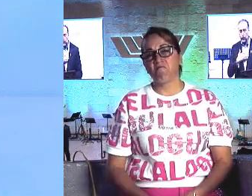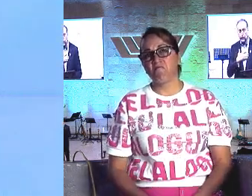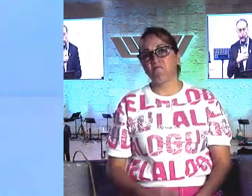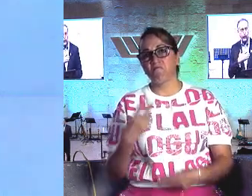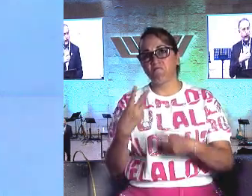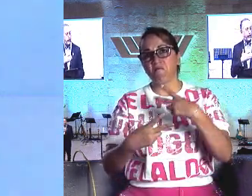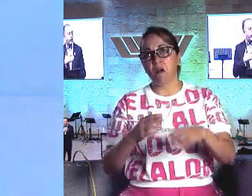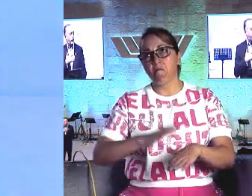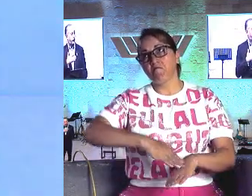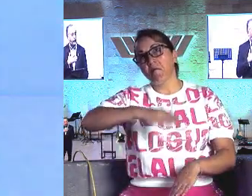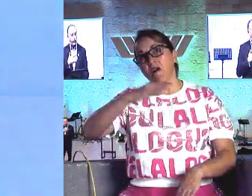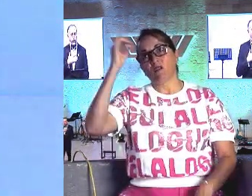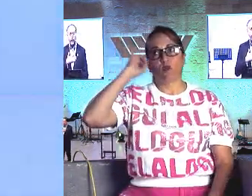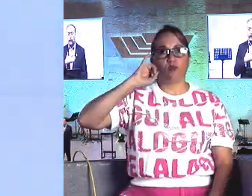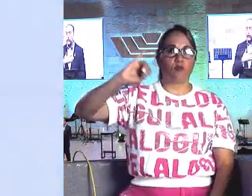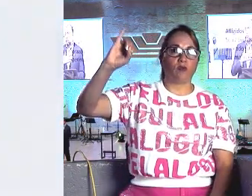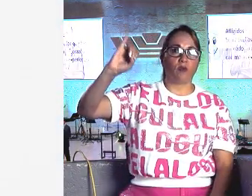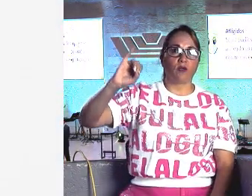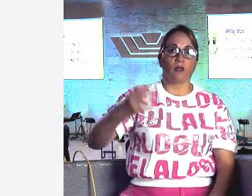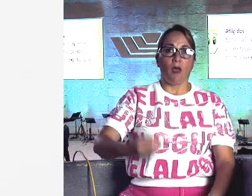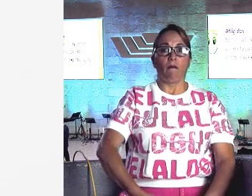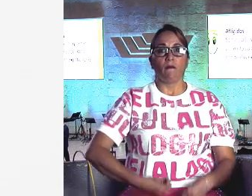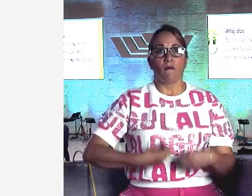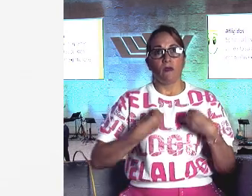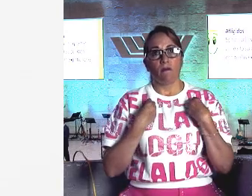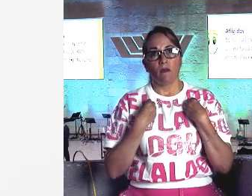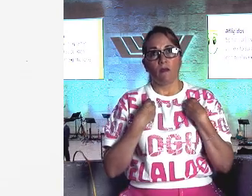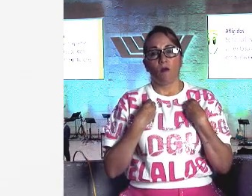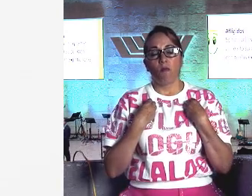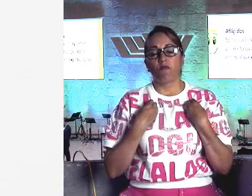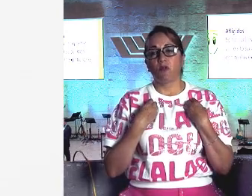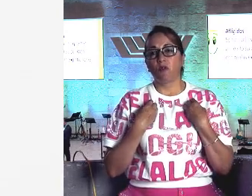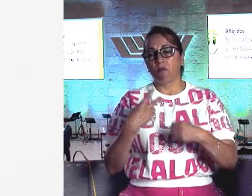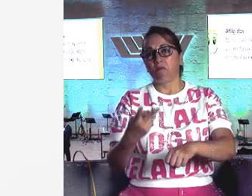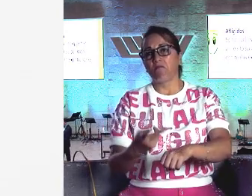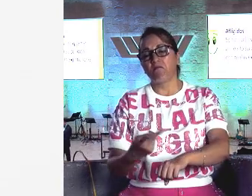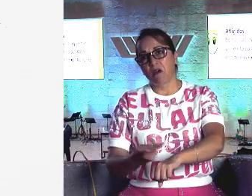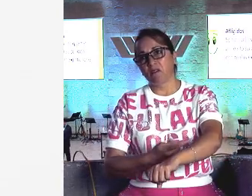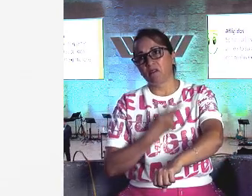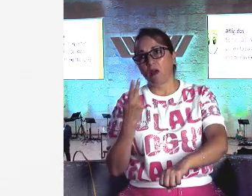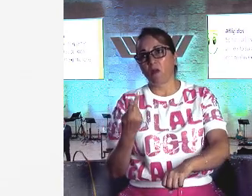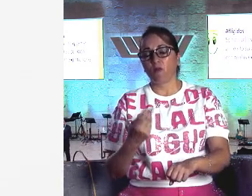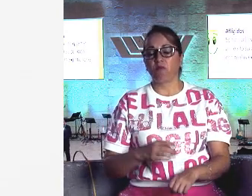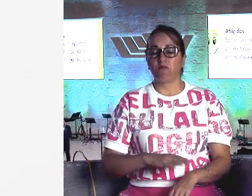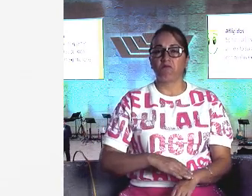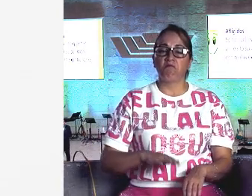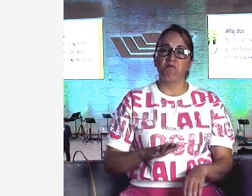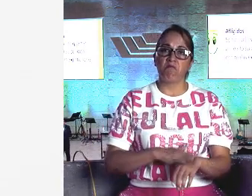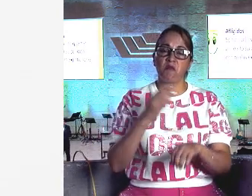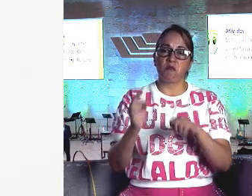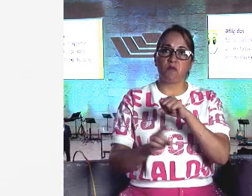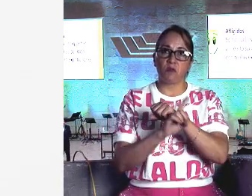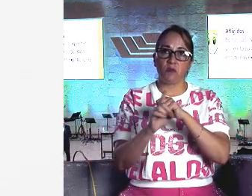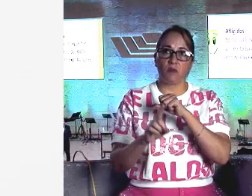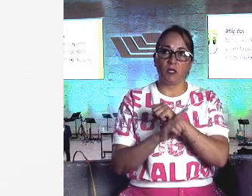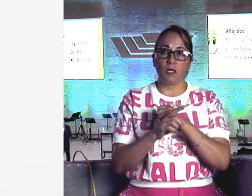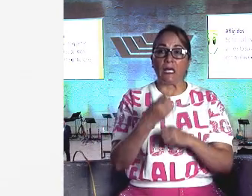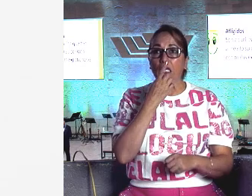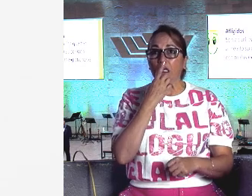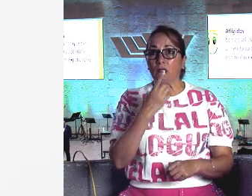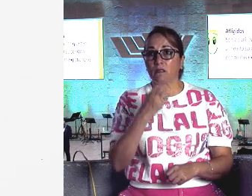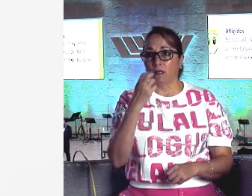que vive afligida es aquella que ha tenido malas experiencias y esos problemas van dañando su